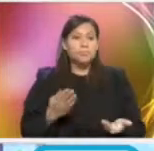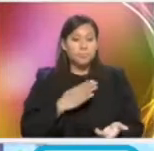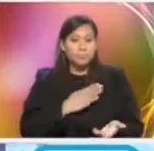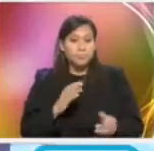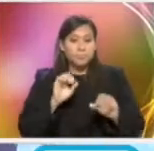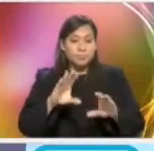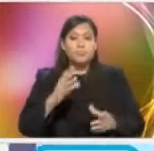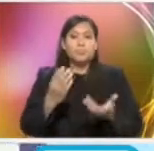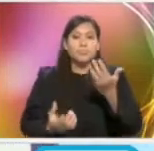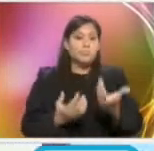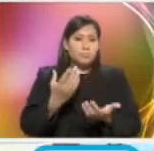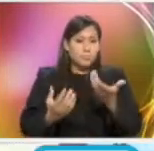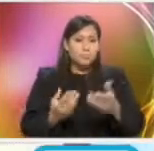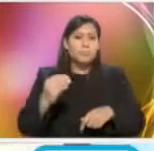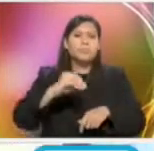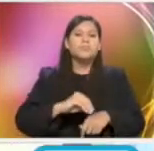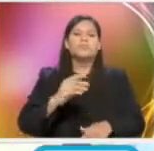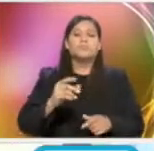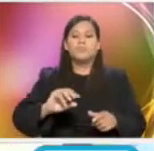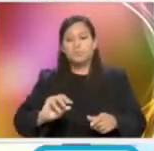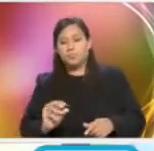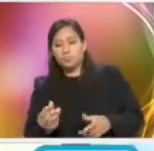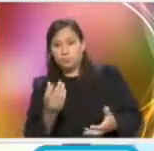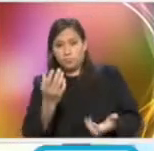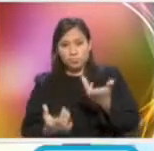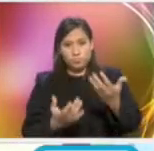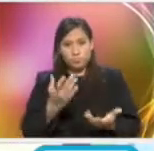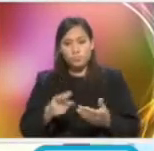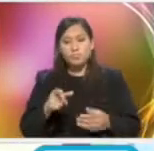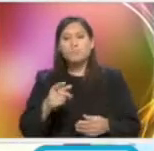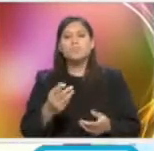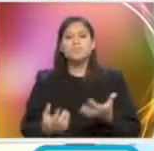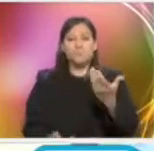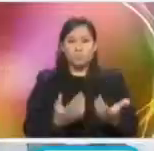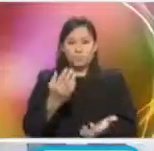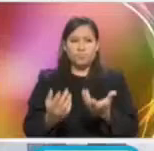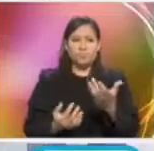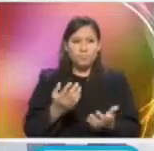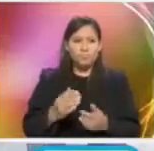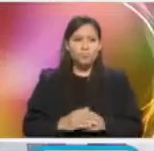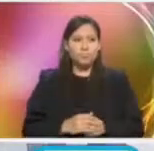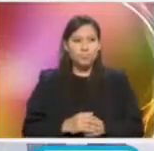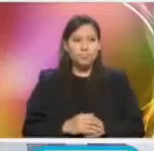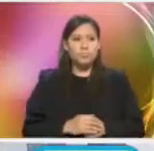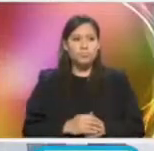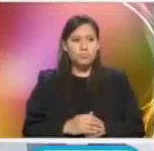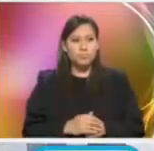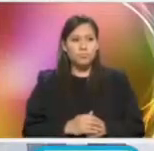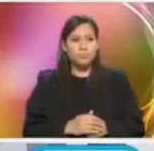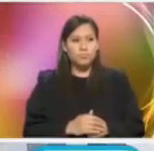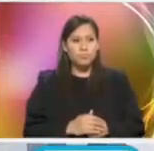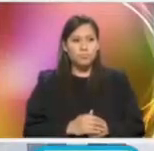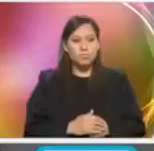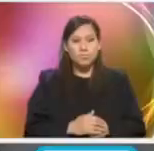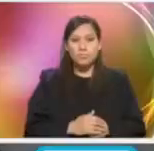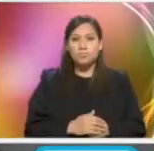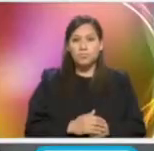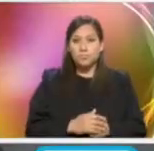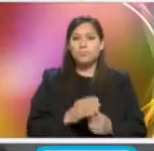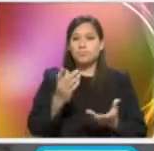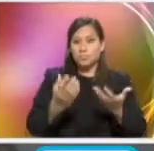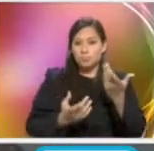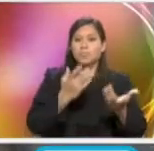a dejar ahí que hierva, vamos a ponerle así el fuego fuerte, que vaya soltando el hervor. A fuego lento Ya. tu mirada. ¿No, verdad? Así,